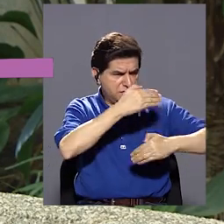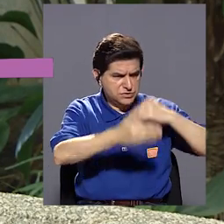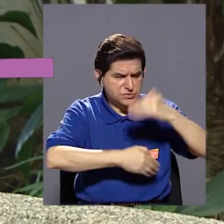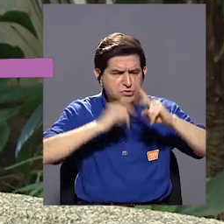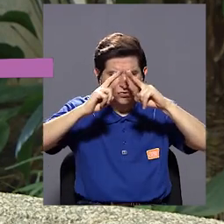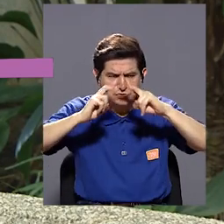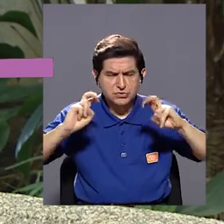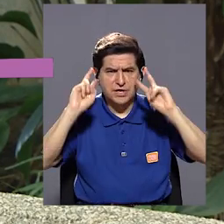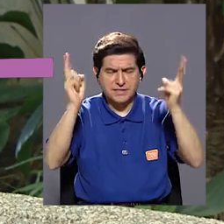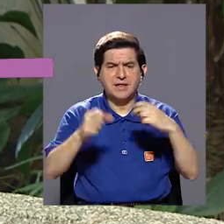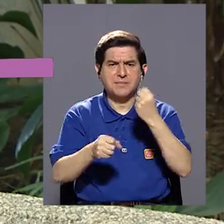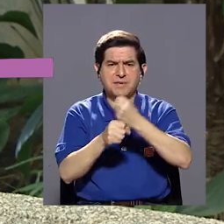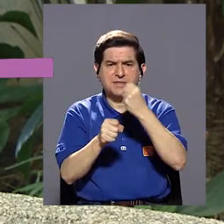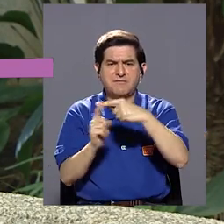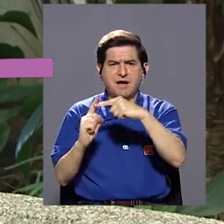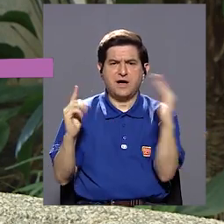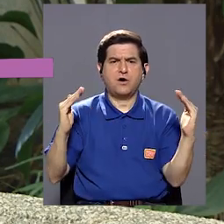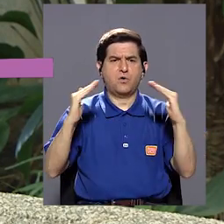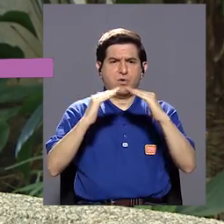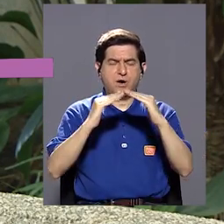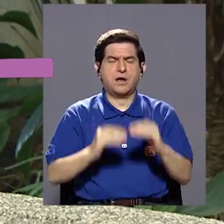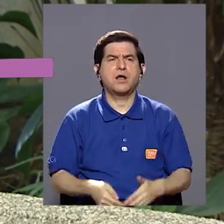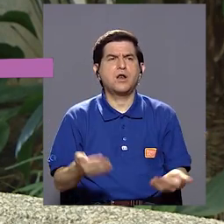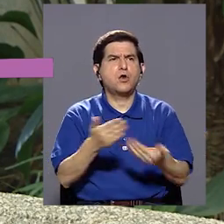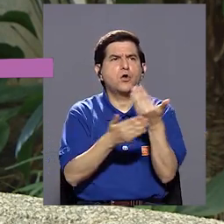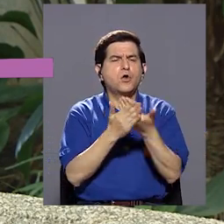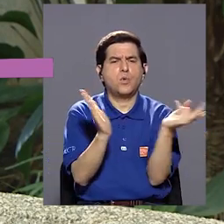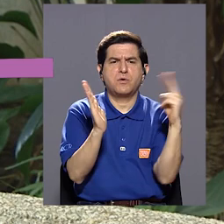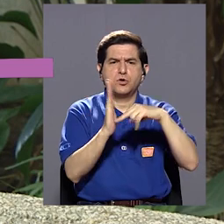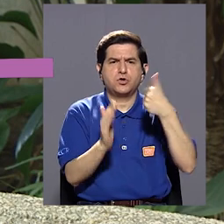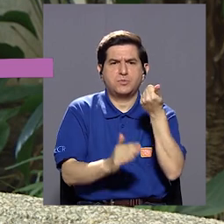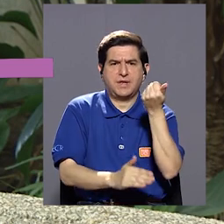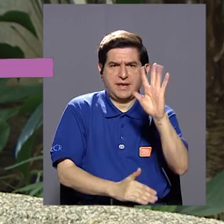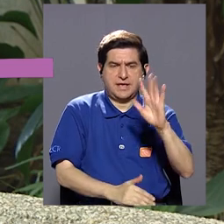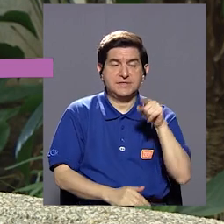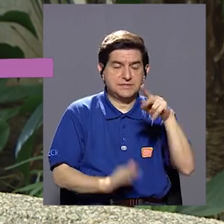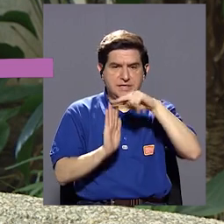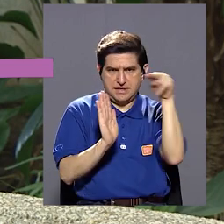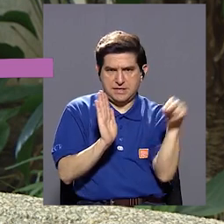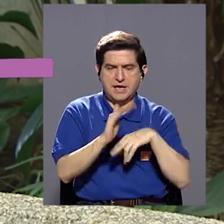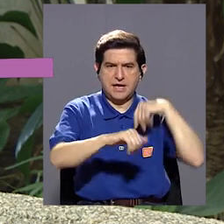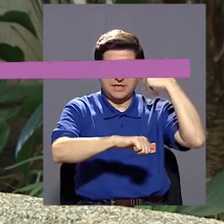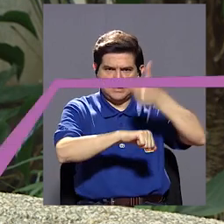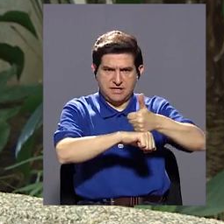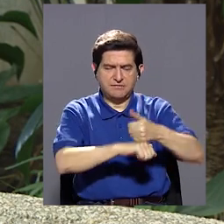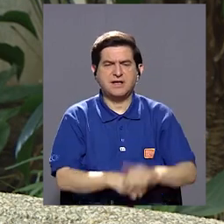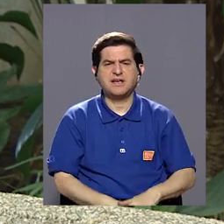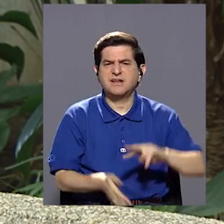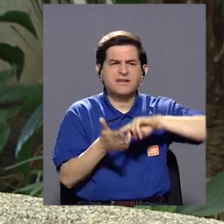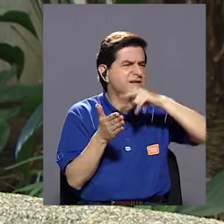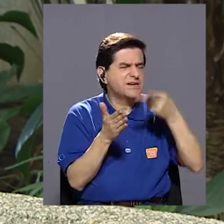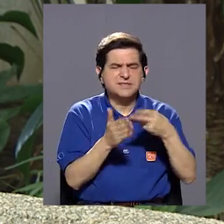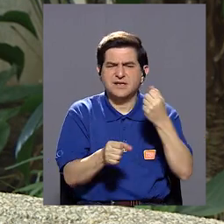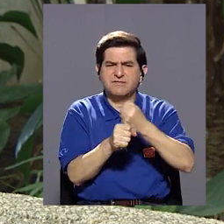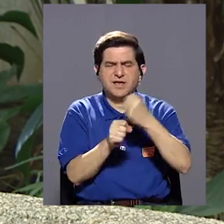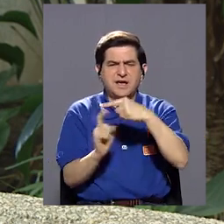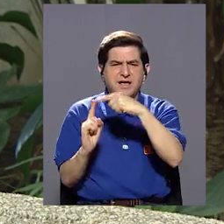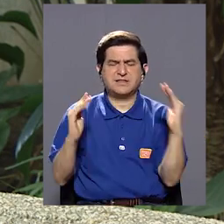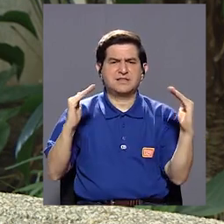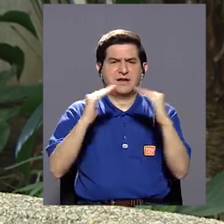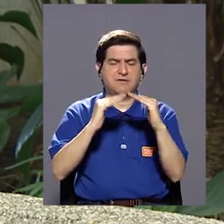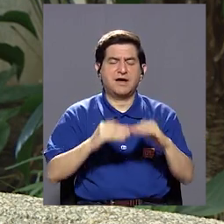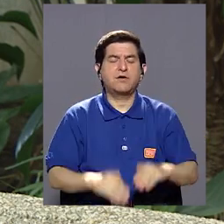procesos de revisión del tema de teletrabajo y la más reciente es del 2015. En esa normativa se define qué es teletrabajo, cuáles son